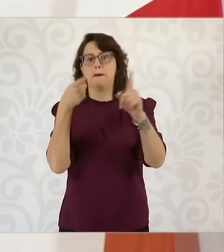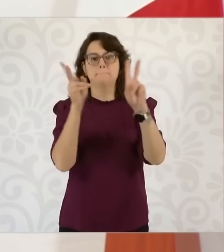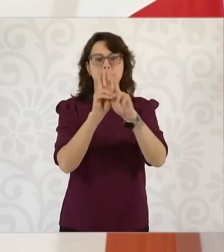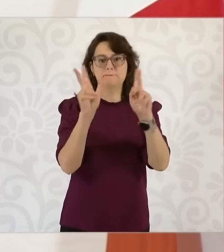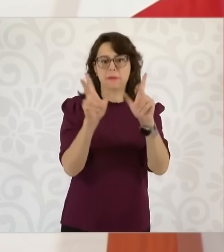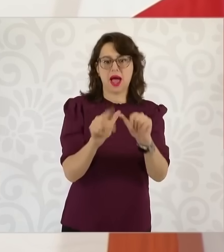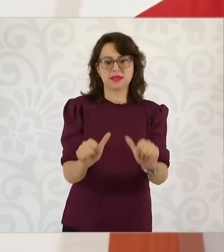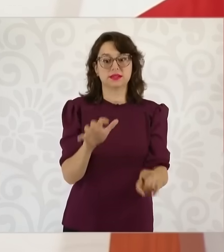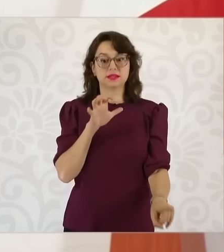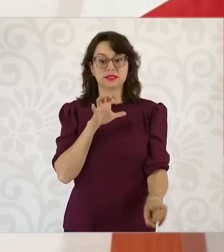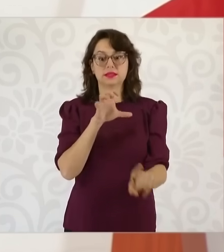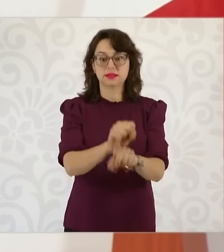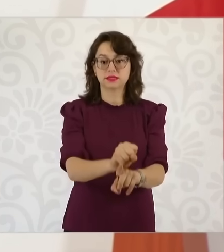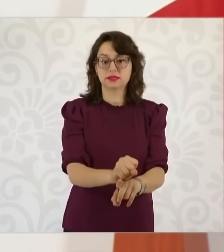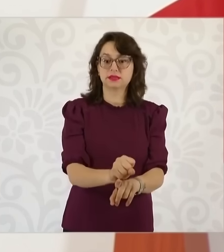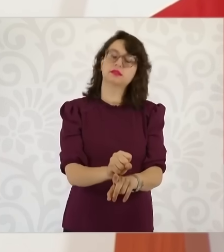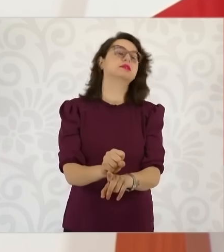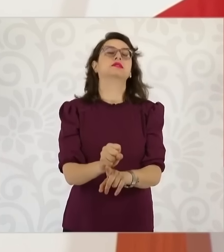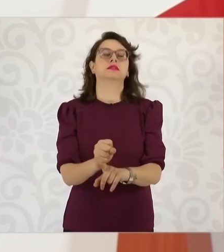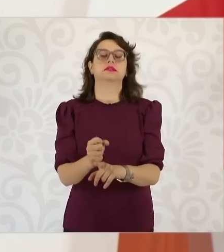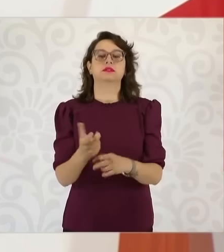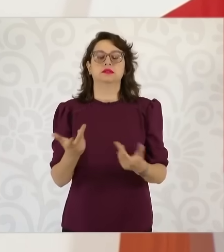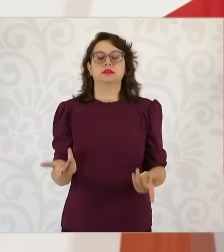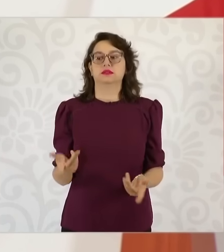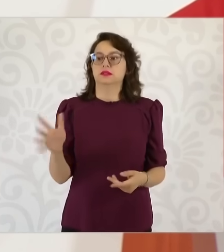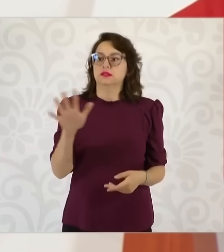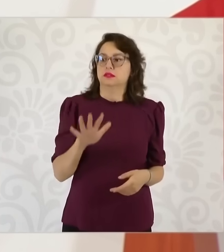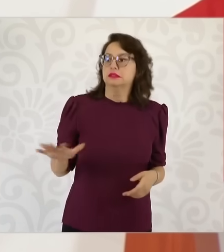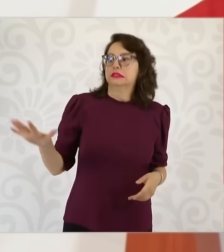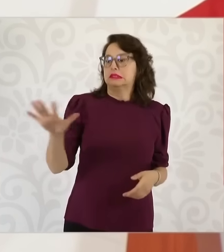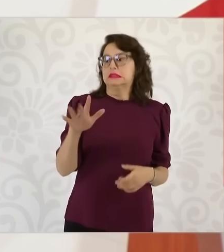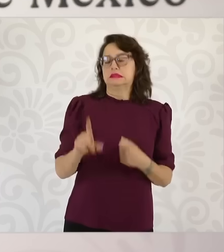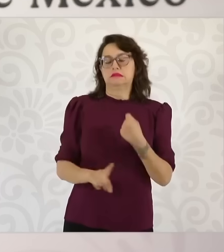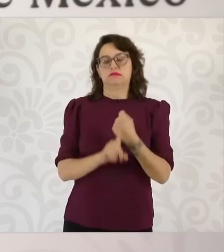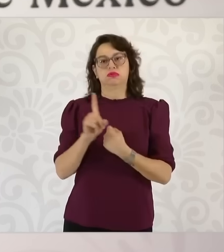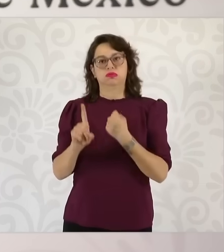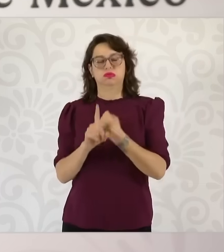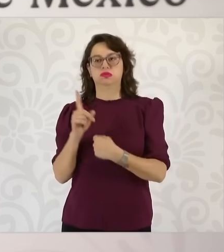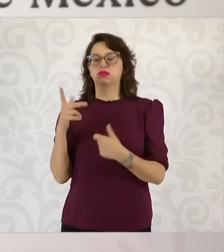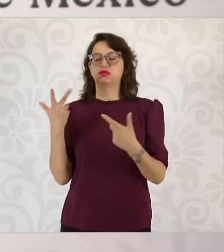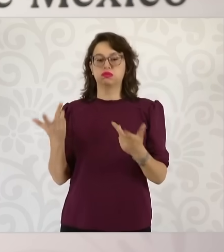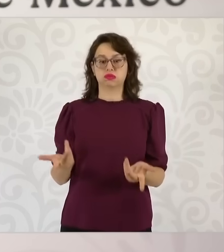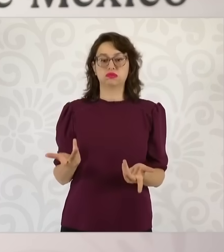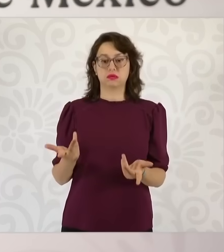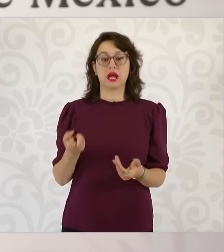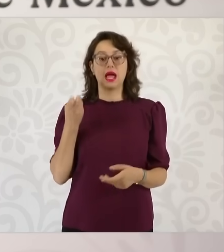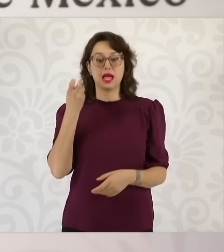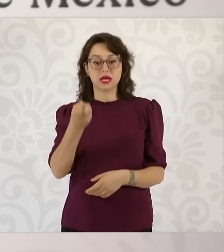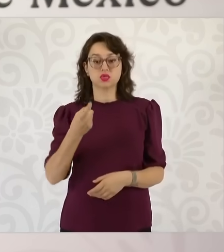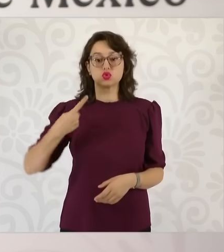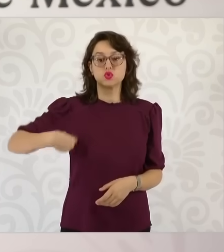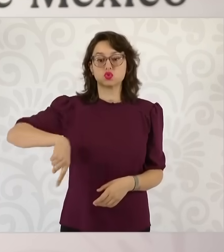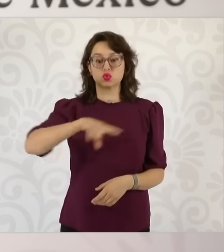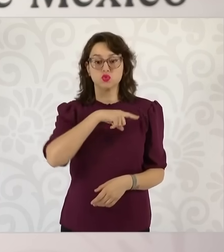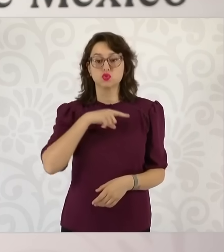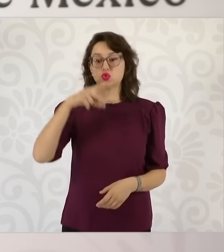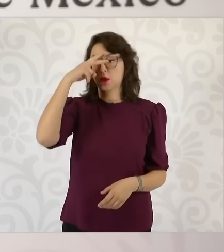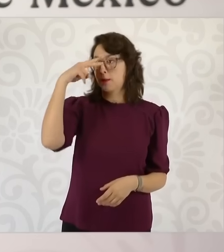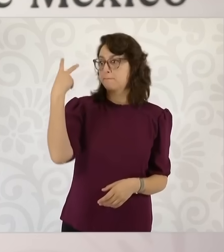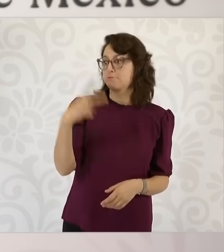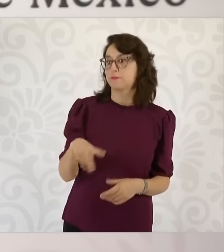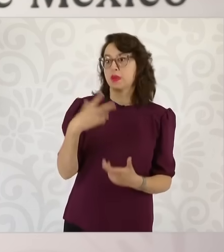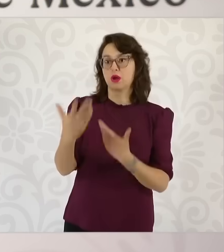paz en esta franja. Entonces, esa es la política exterior de